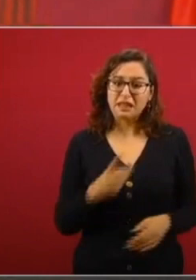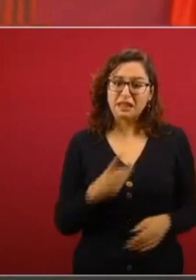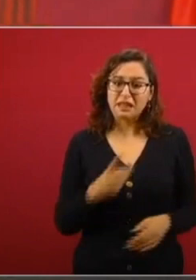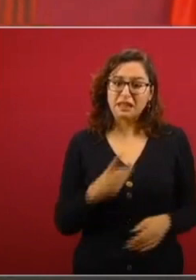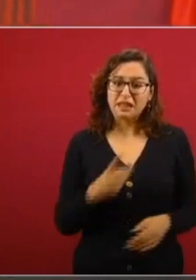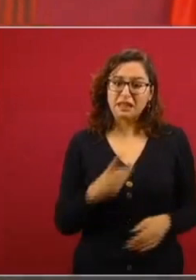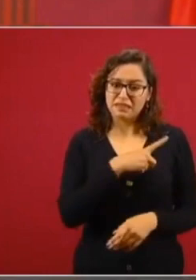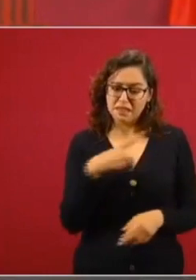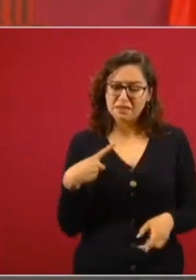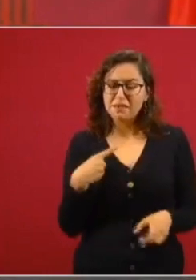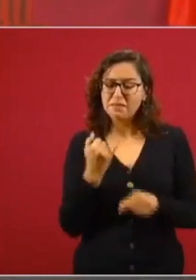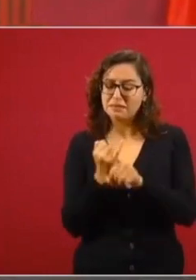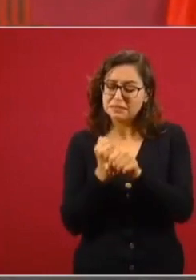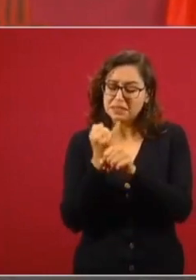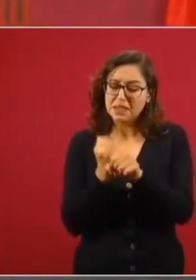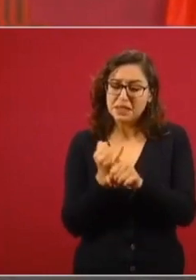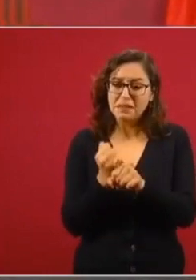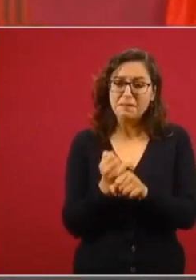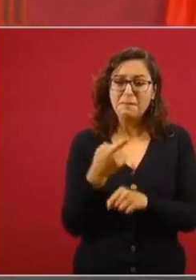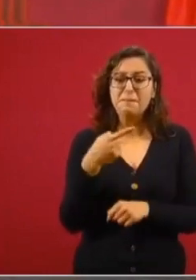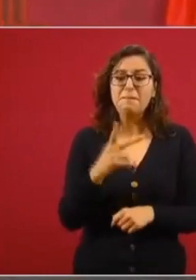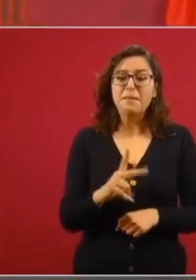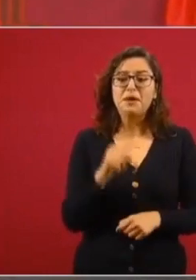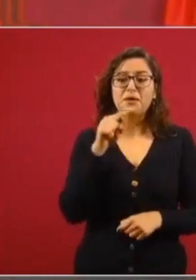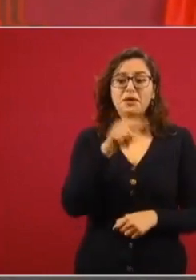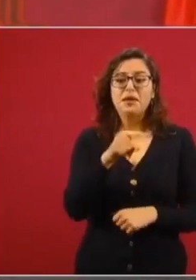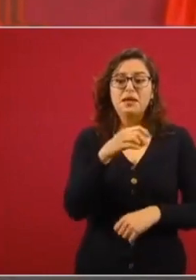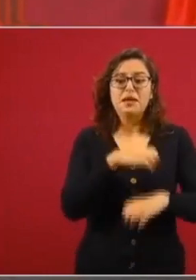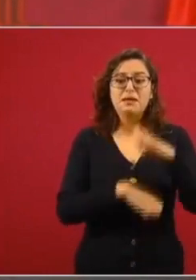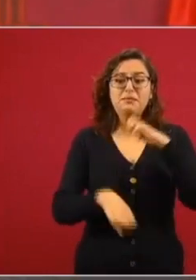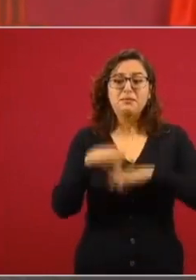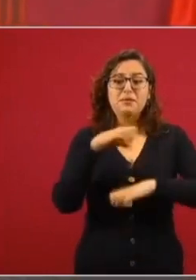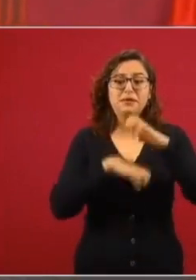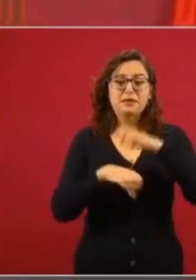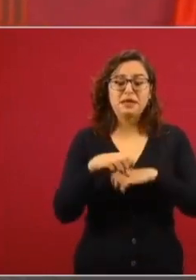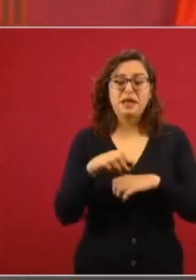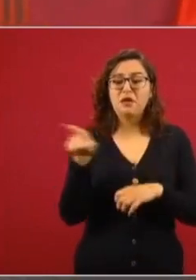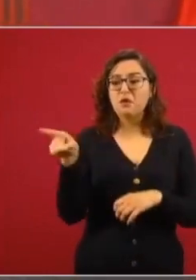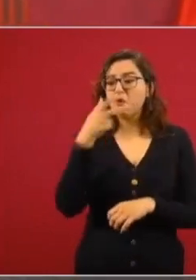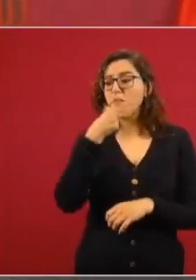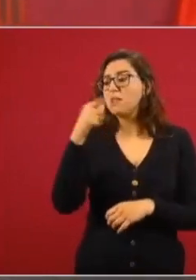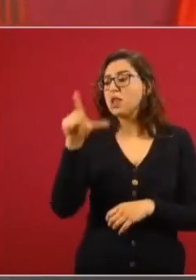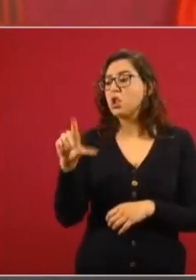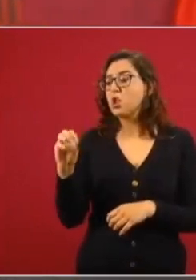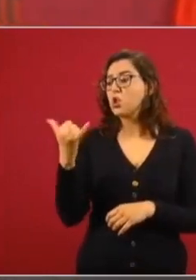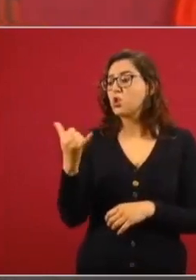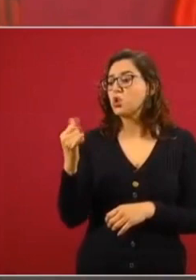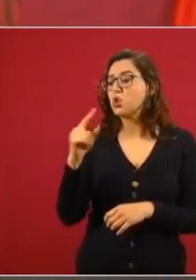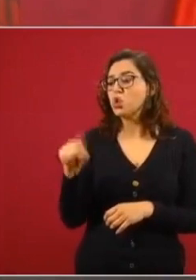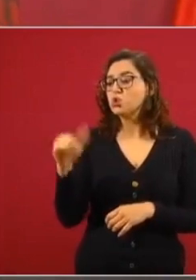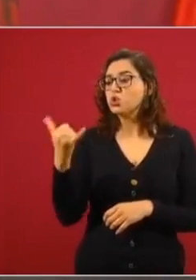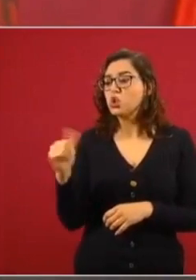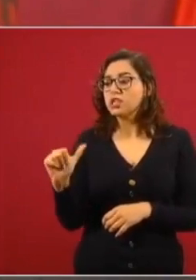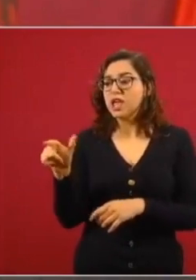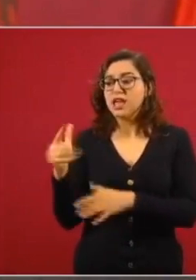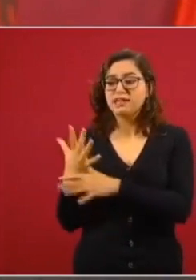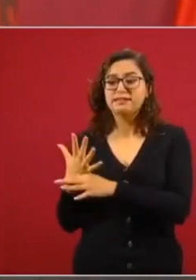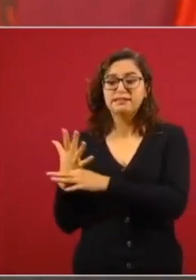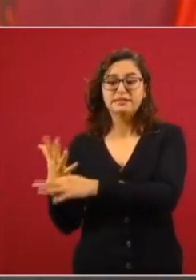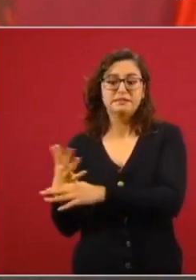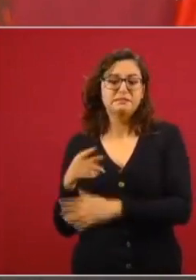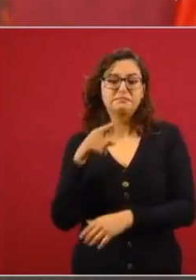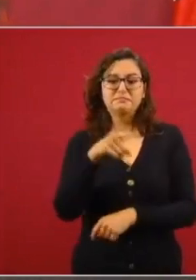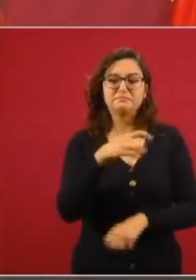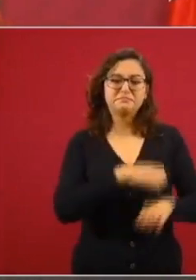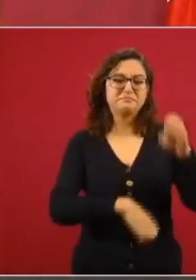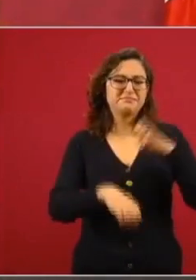favor. Una de las empresas que señala Lozoya, a las que se les